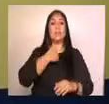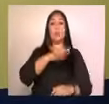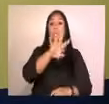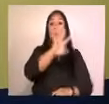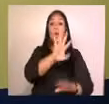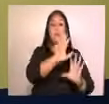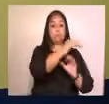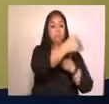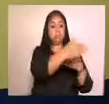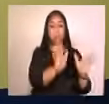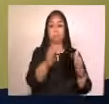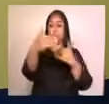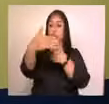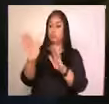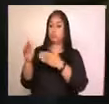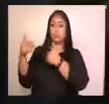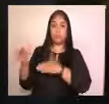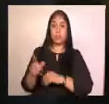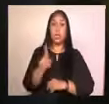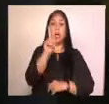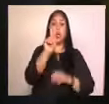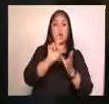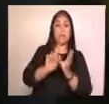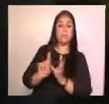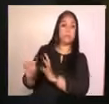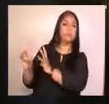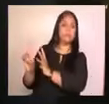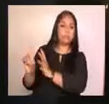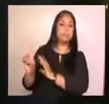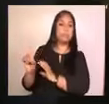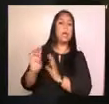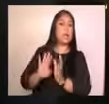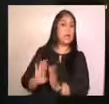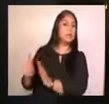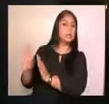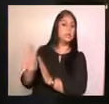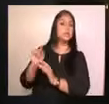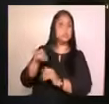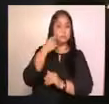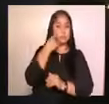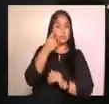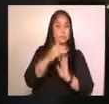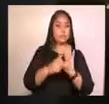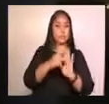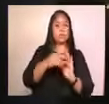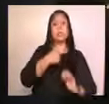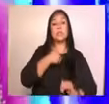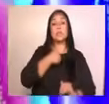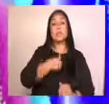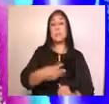y 1 de aislamiento, como pudimos notar en el video. Hicimos una inversión de